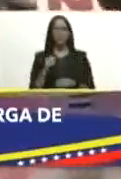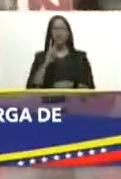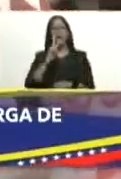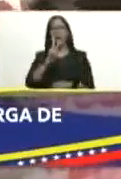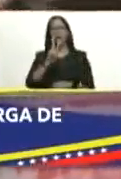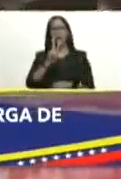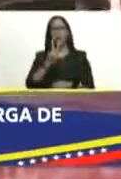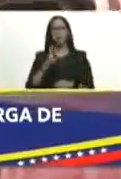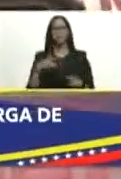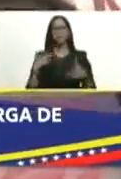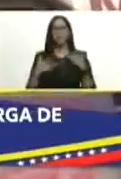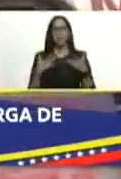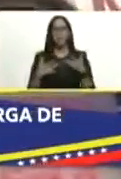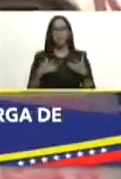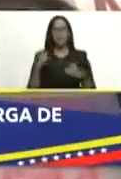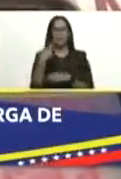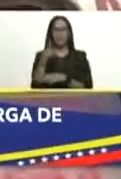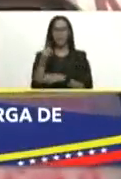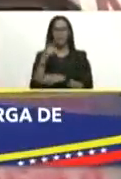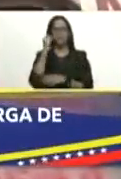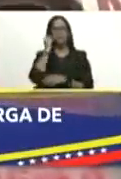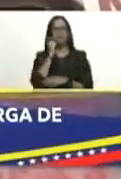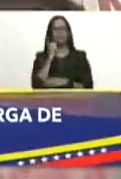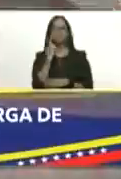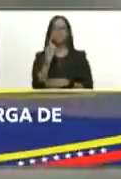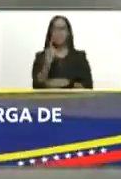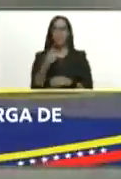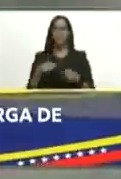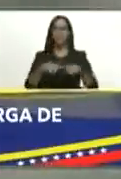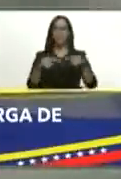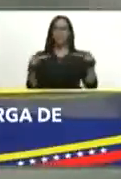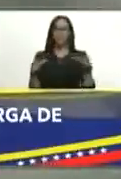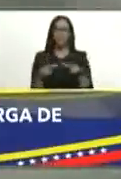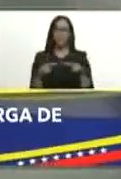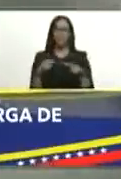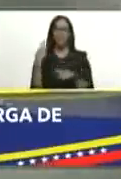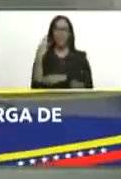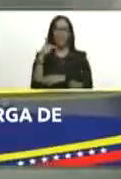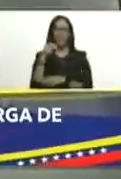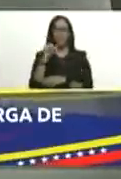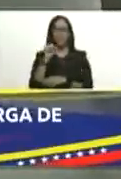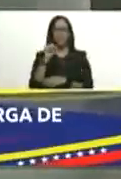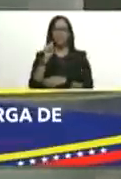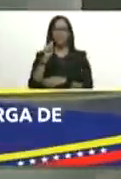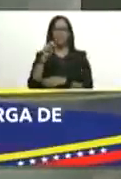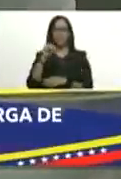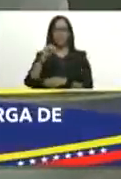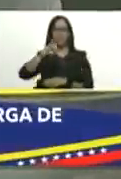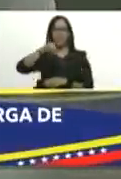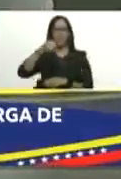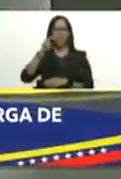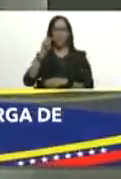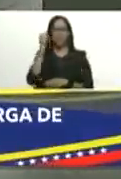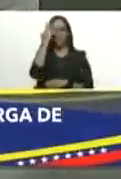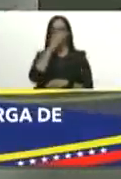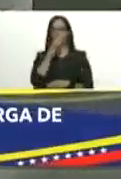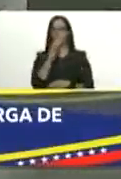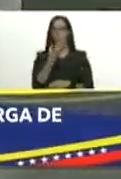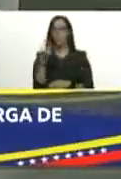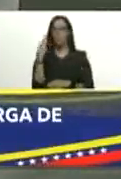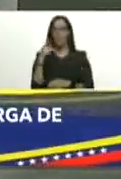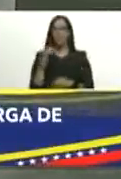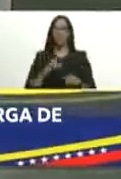ejes de la parroquia Sucre y un eje de la parroquia San Juan, populosas parroquias hermosas que lo